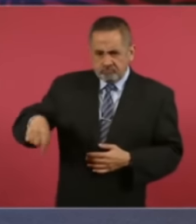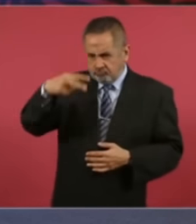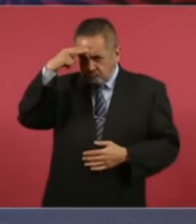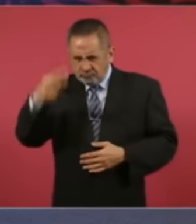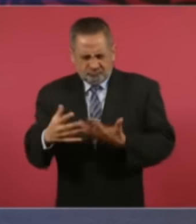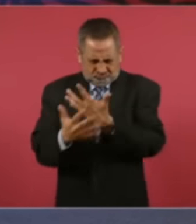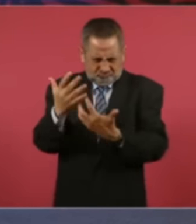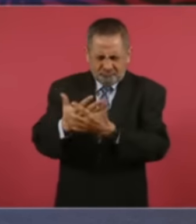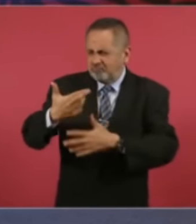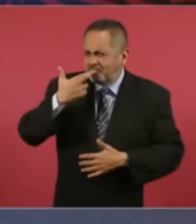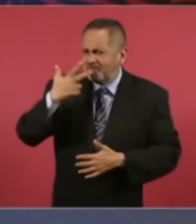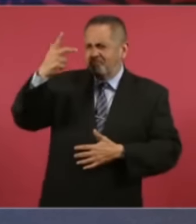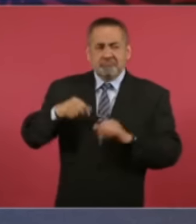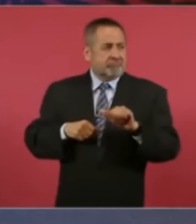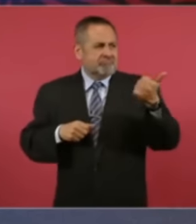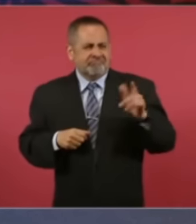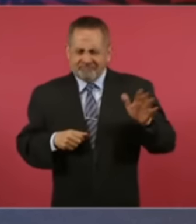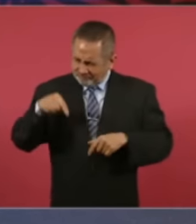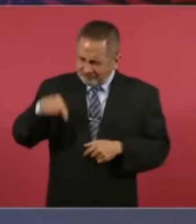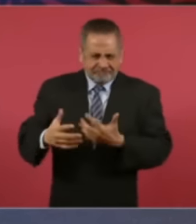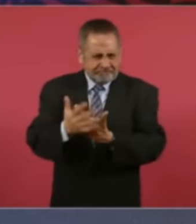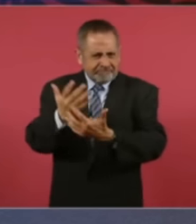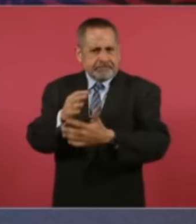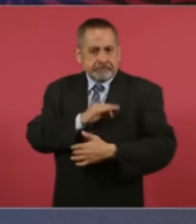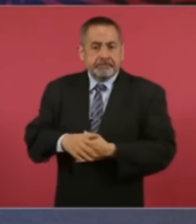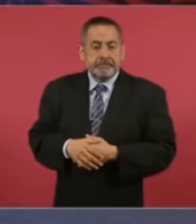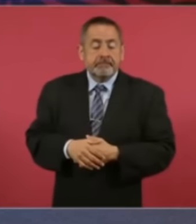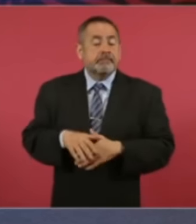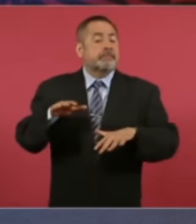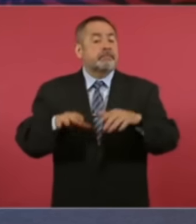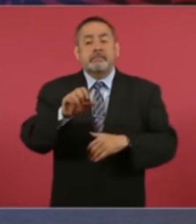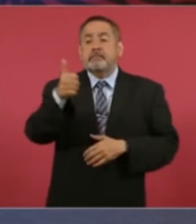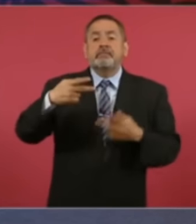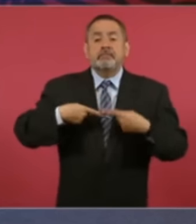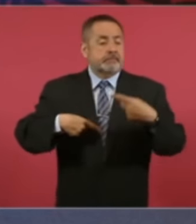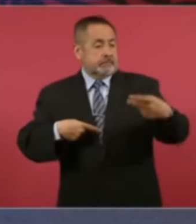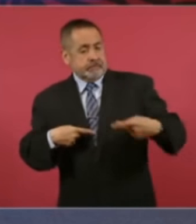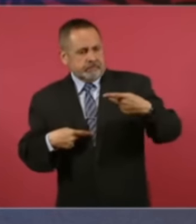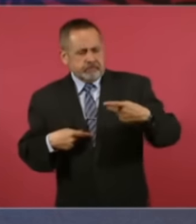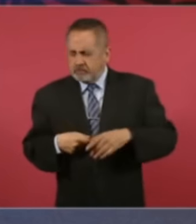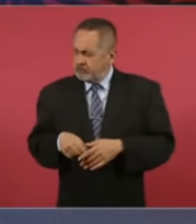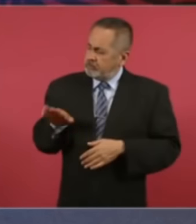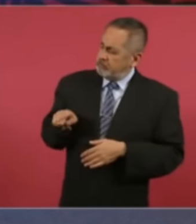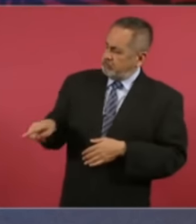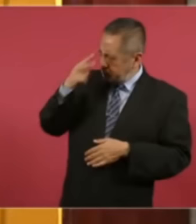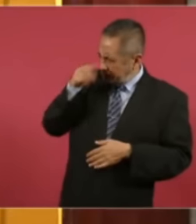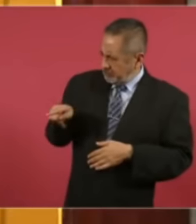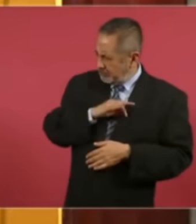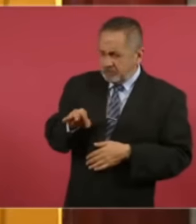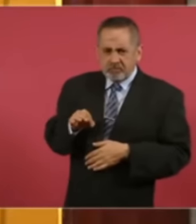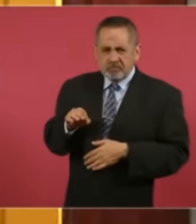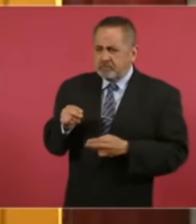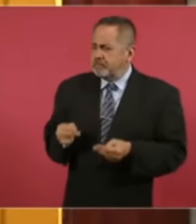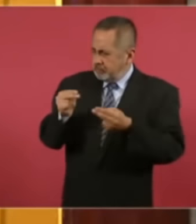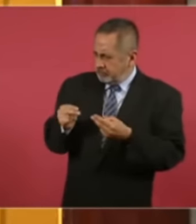otro país. Cuando un gobernante extranjero me pregunta si hay posibilidad de entrar al negocio